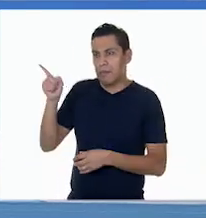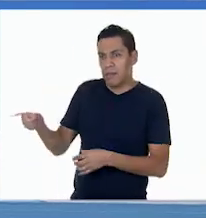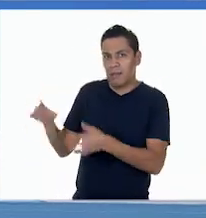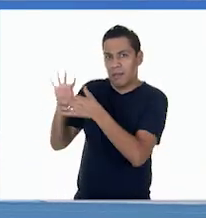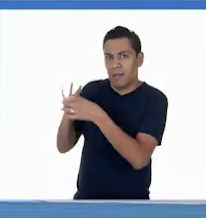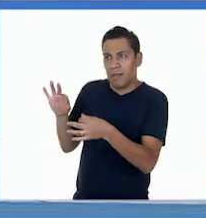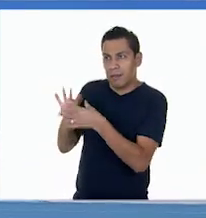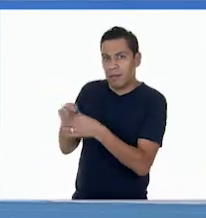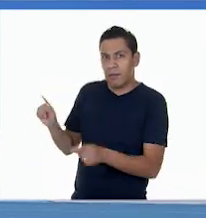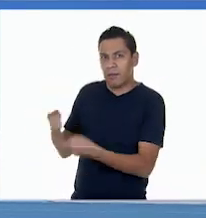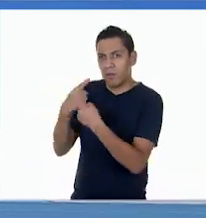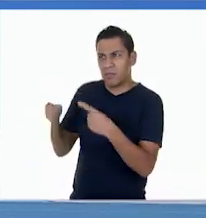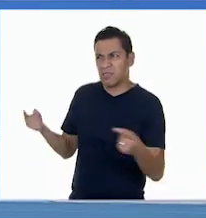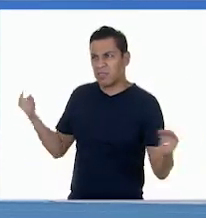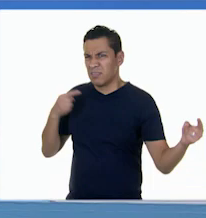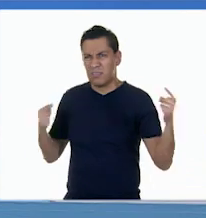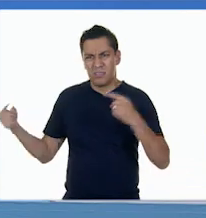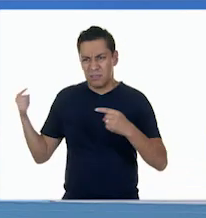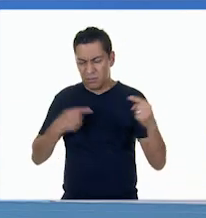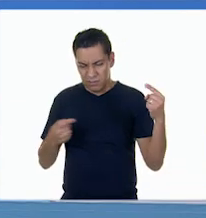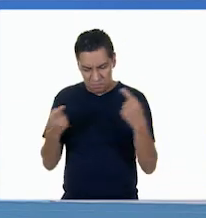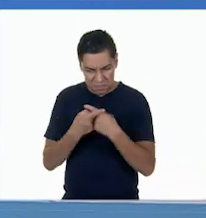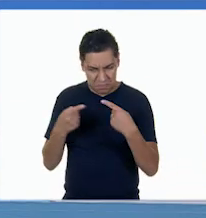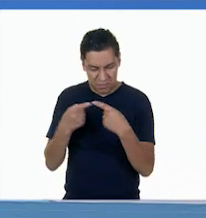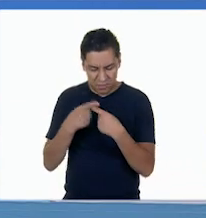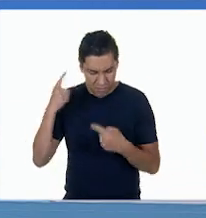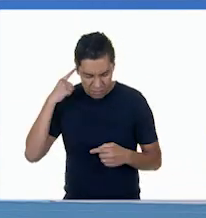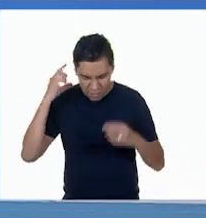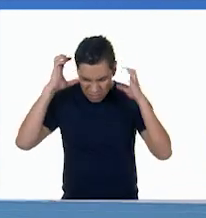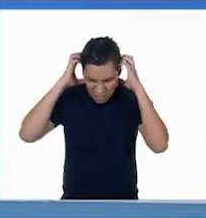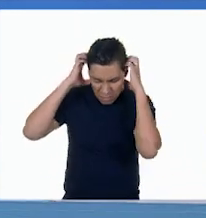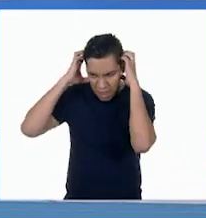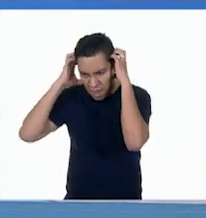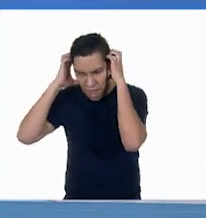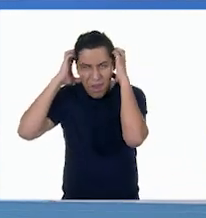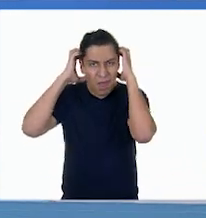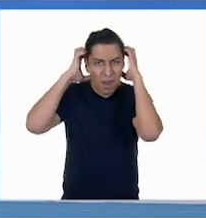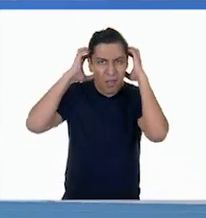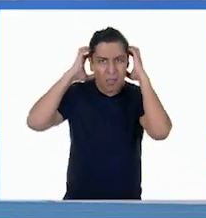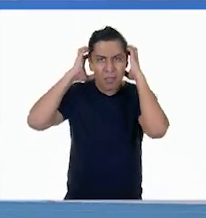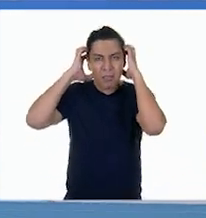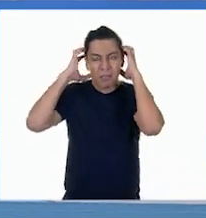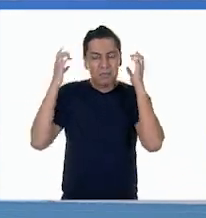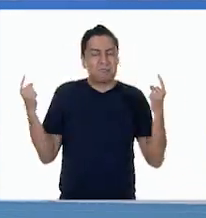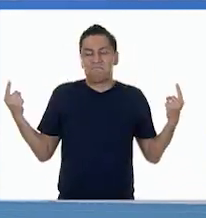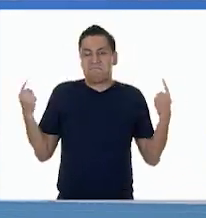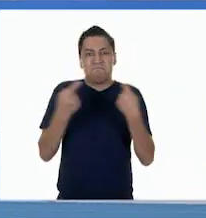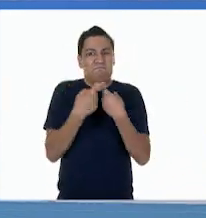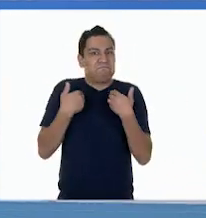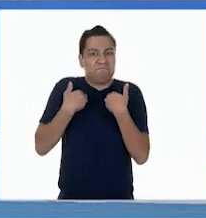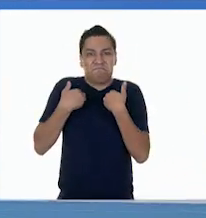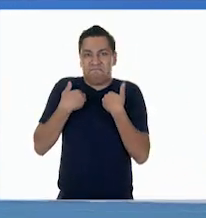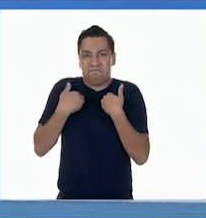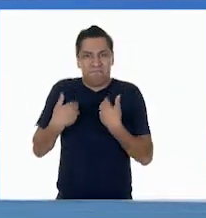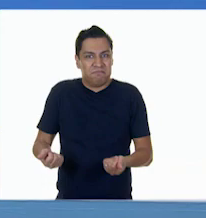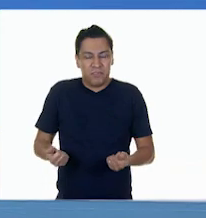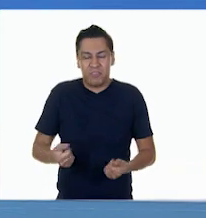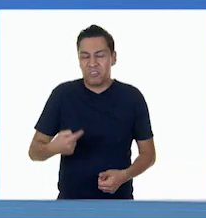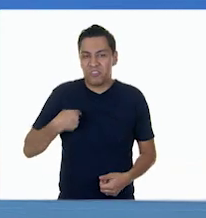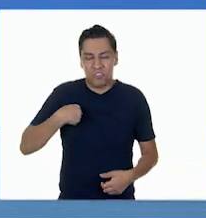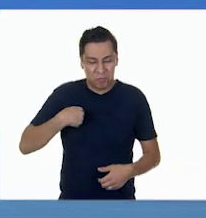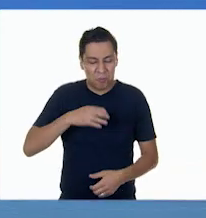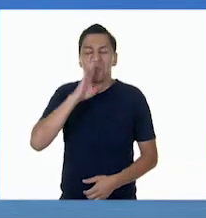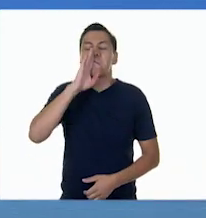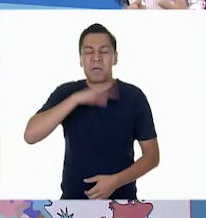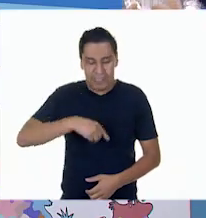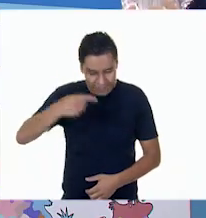nos puede afectar. Y yo poniéndome los audífonos con el volumen tan alto. ¡Ay, Alejandra, de veras! ¿Qué te